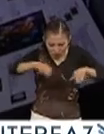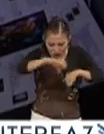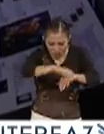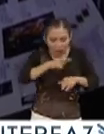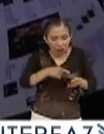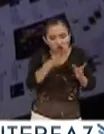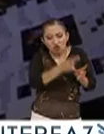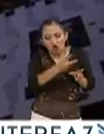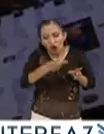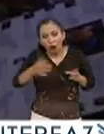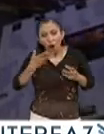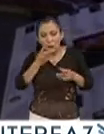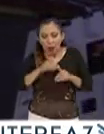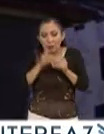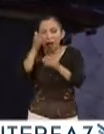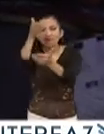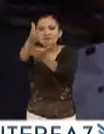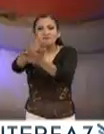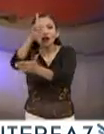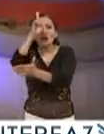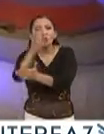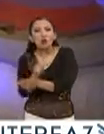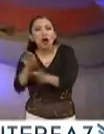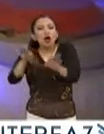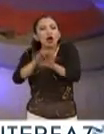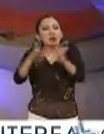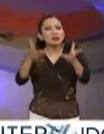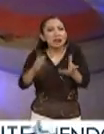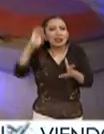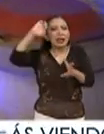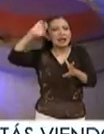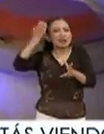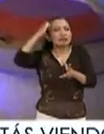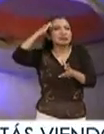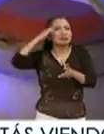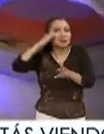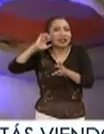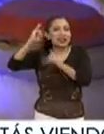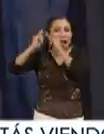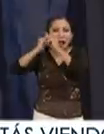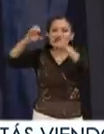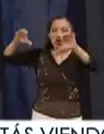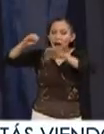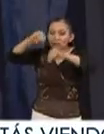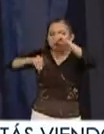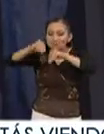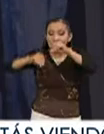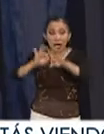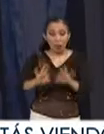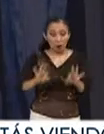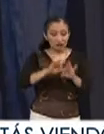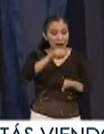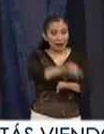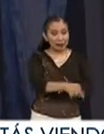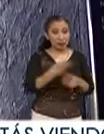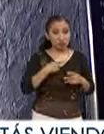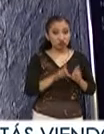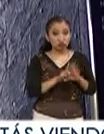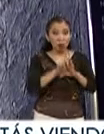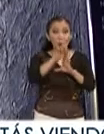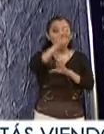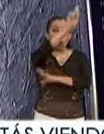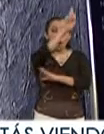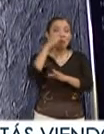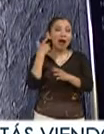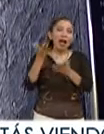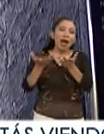los pasos que dio el hombre para llegar a la Luna, cómo se creó la Estación Espacial Internacional, la importancia que tuvieron los transbordadores en la